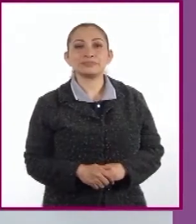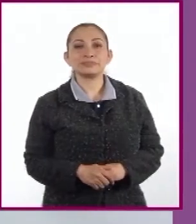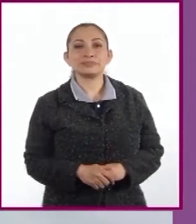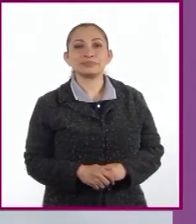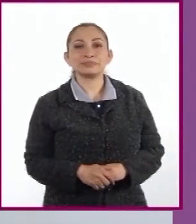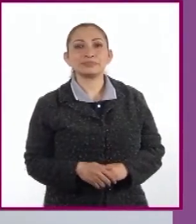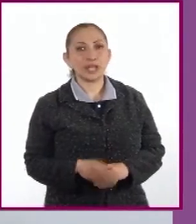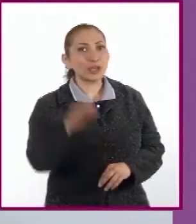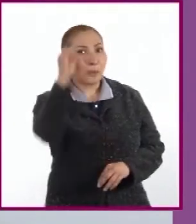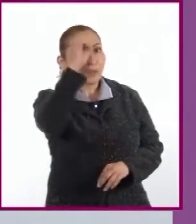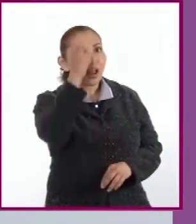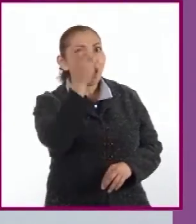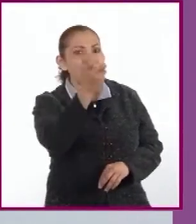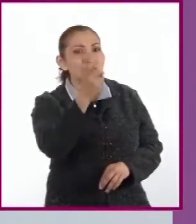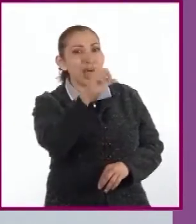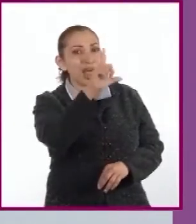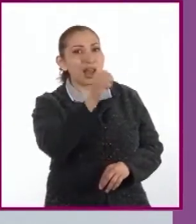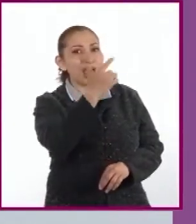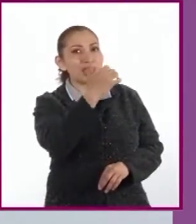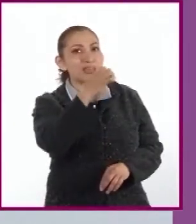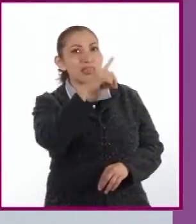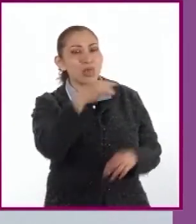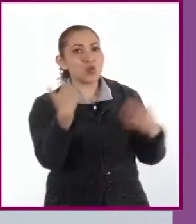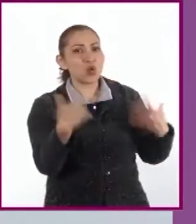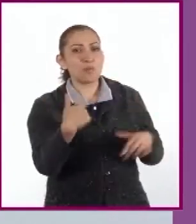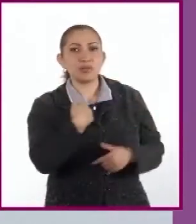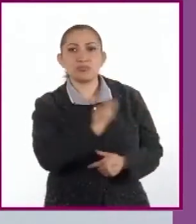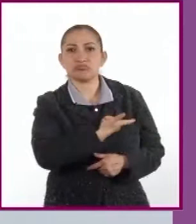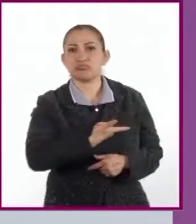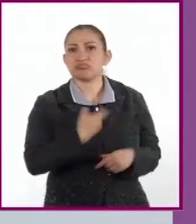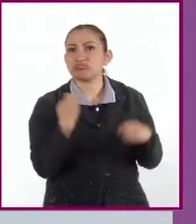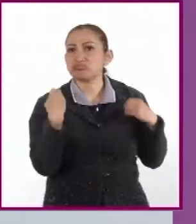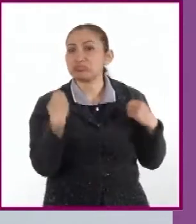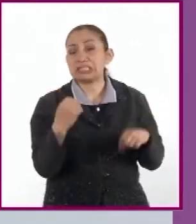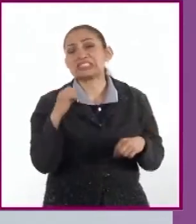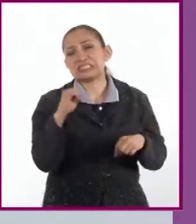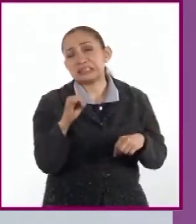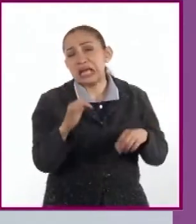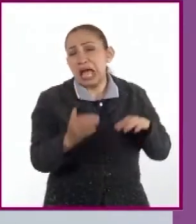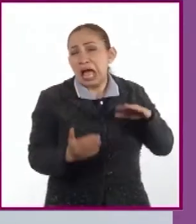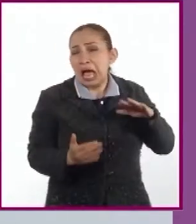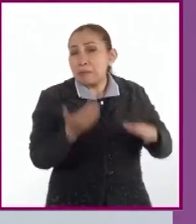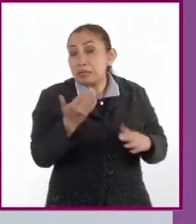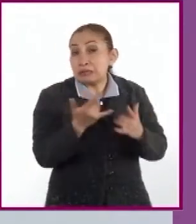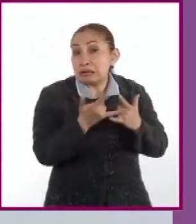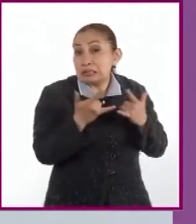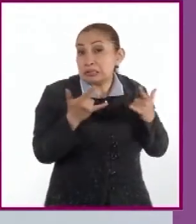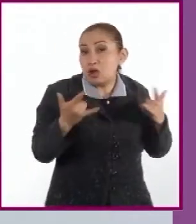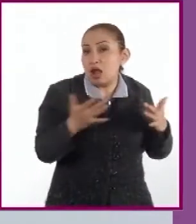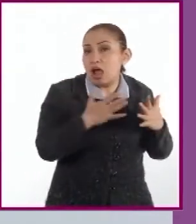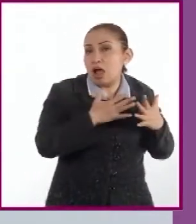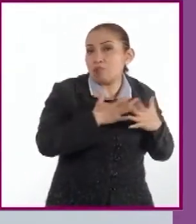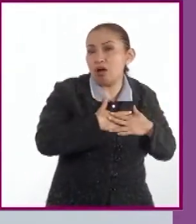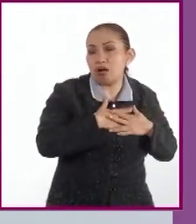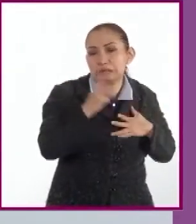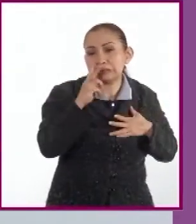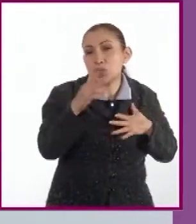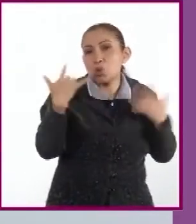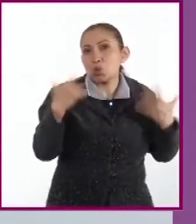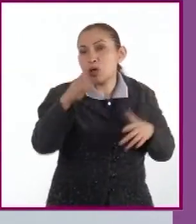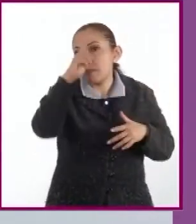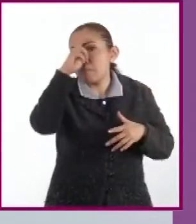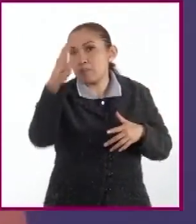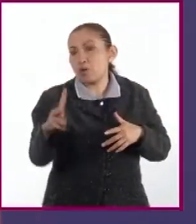¿Qué les pareció esta leyenda? A mí me gustó mucho, aunque a veces las historias de amor dan lugar a las